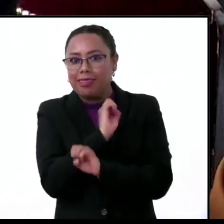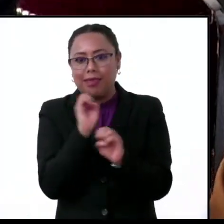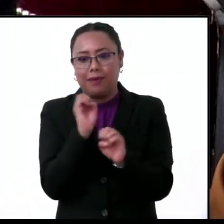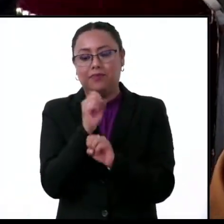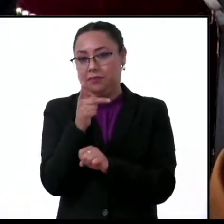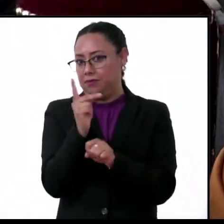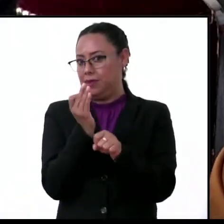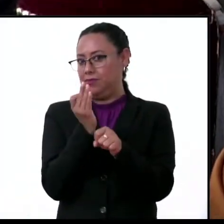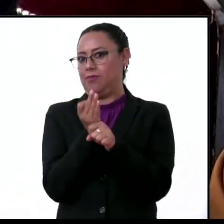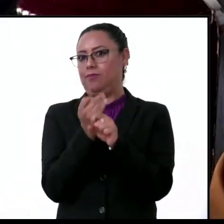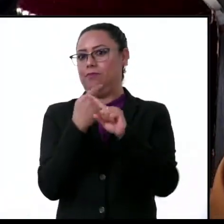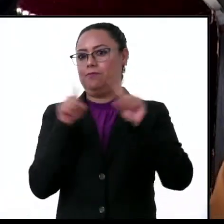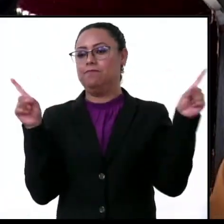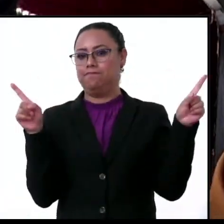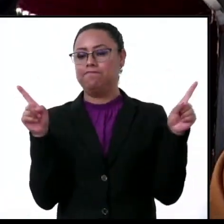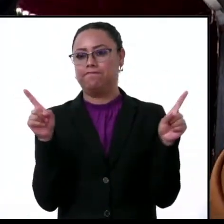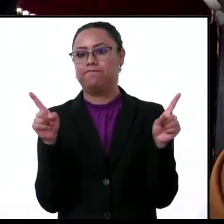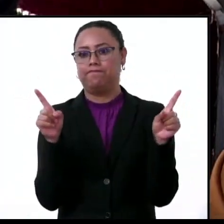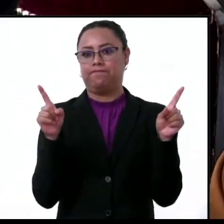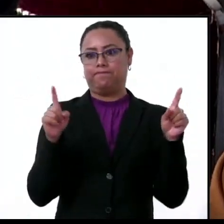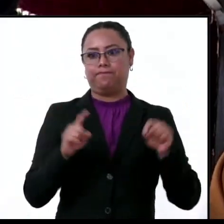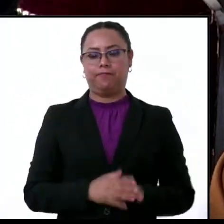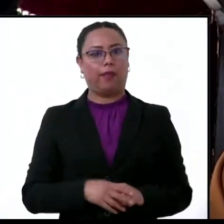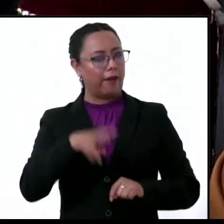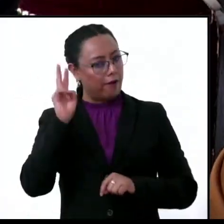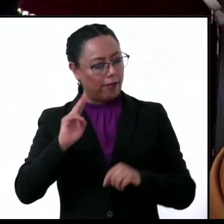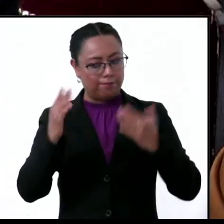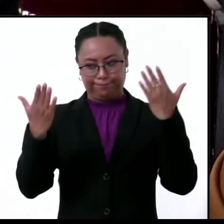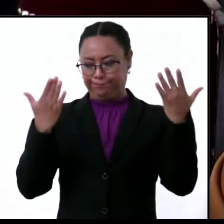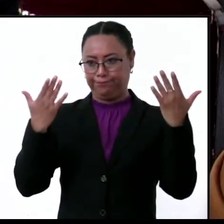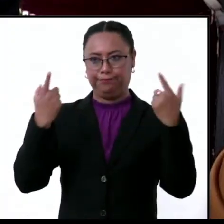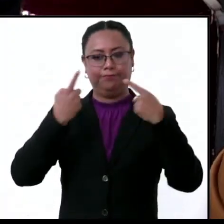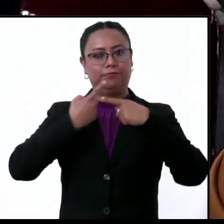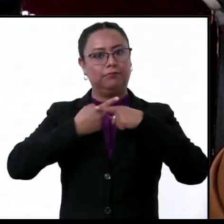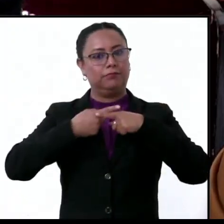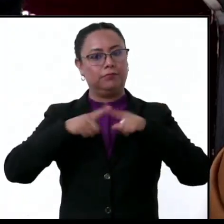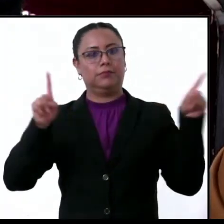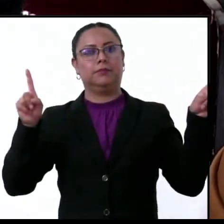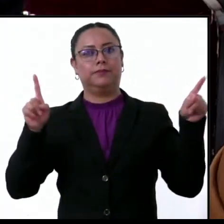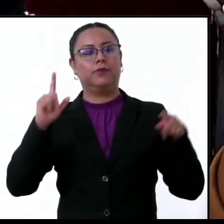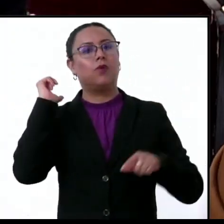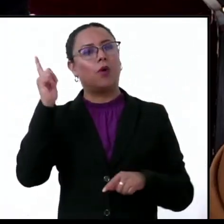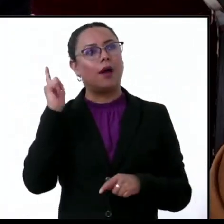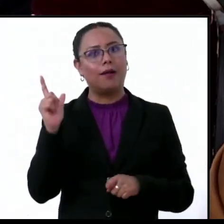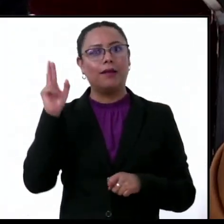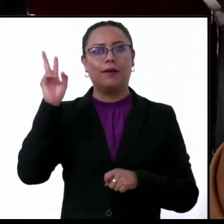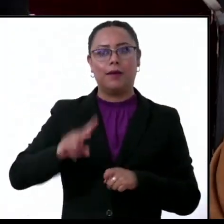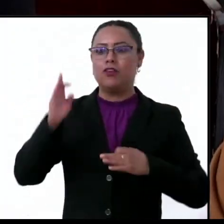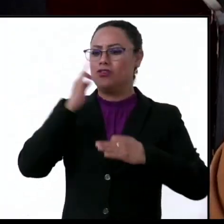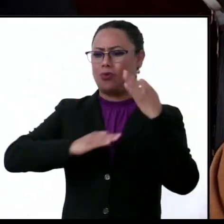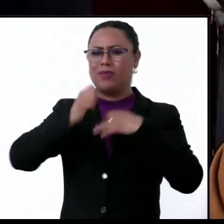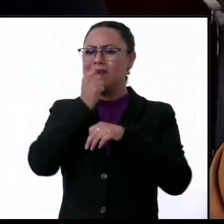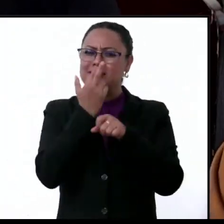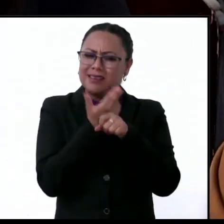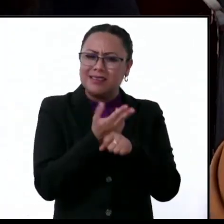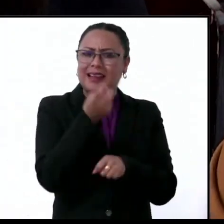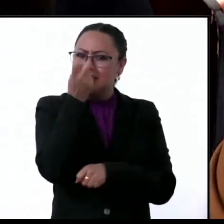pues, es una gran diferencia. Ojalá de veras que así trabajaran todas las